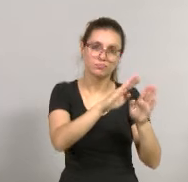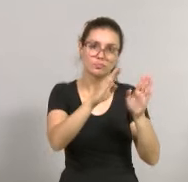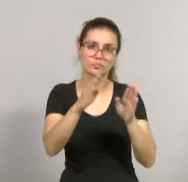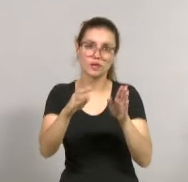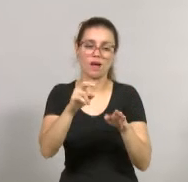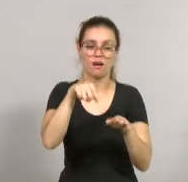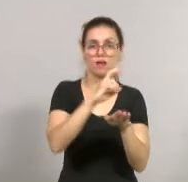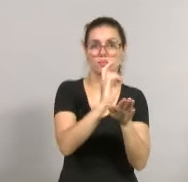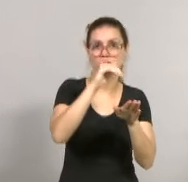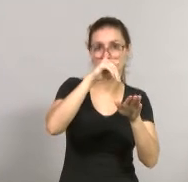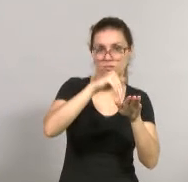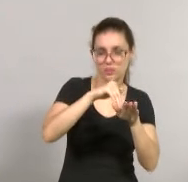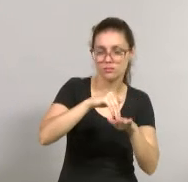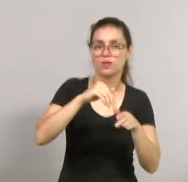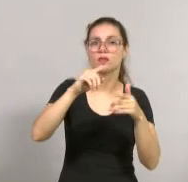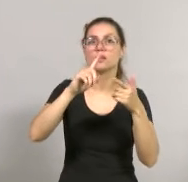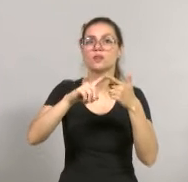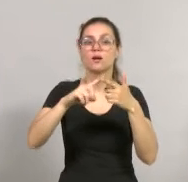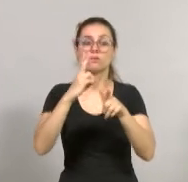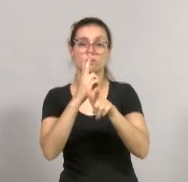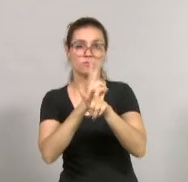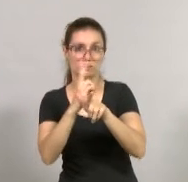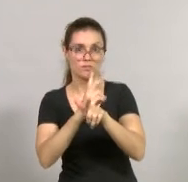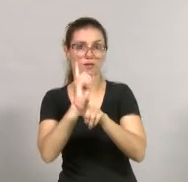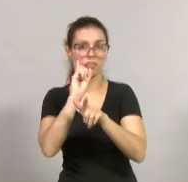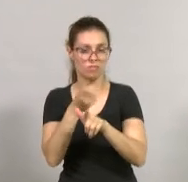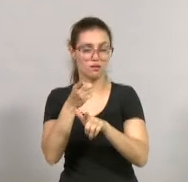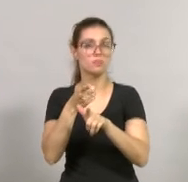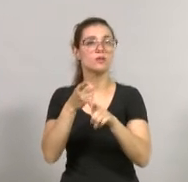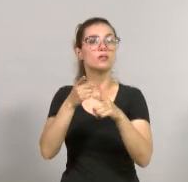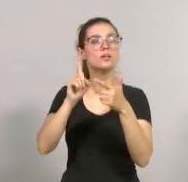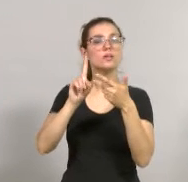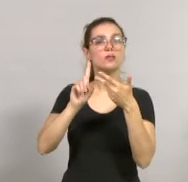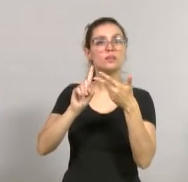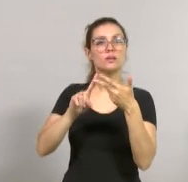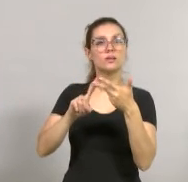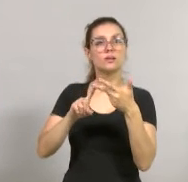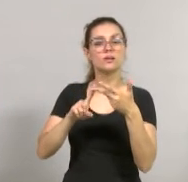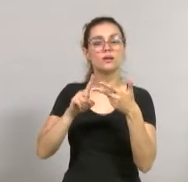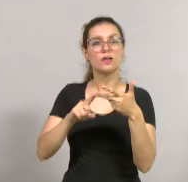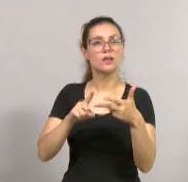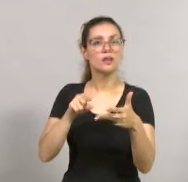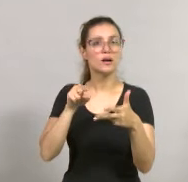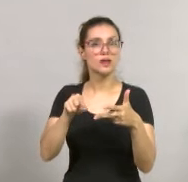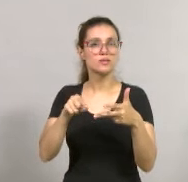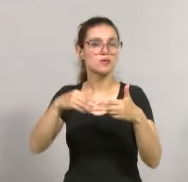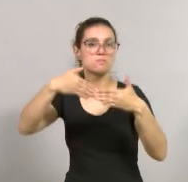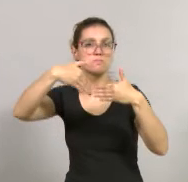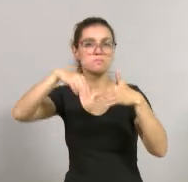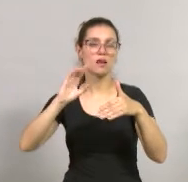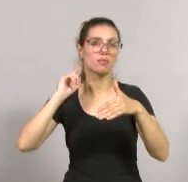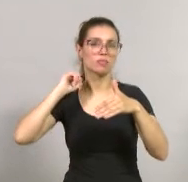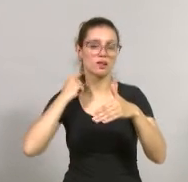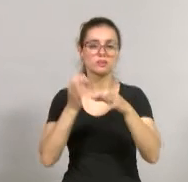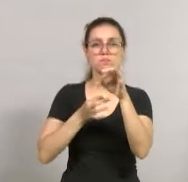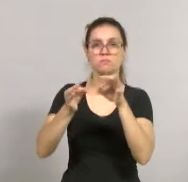de Villa María e incluso de Villanueva, sino que pudimos concretar que más de 13